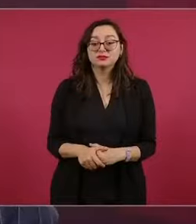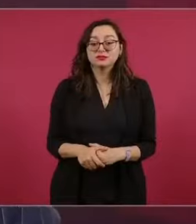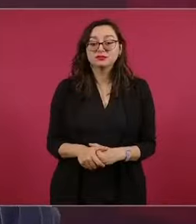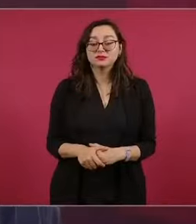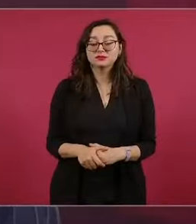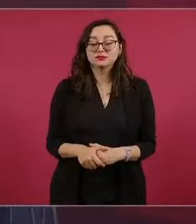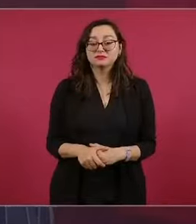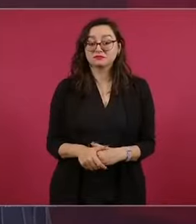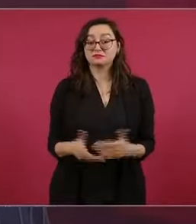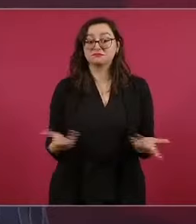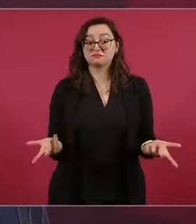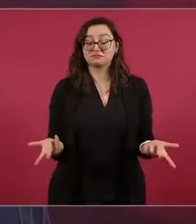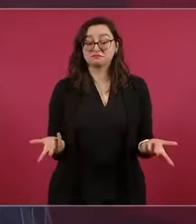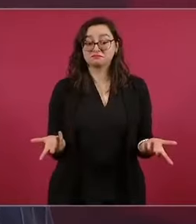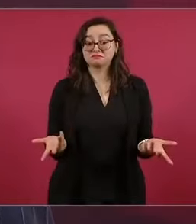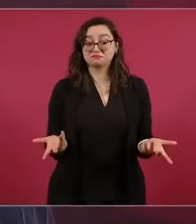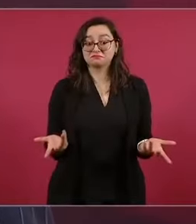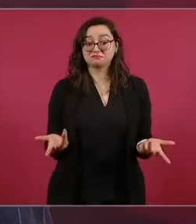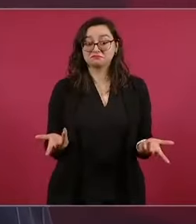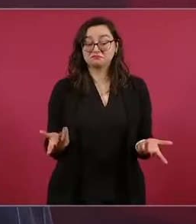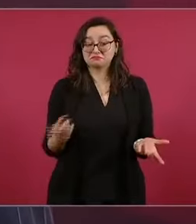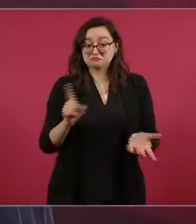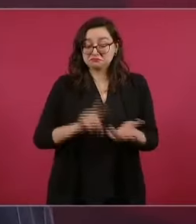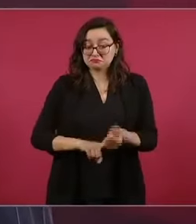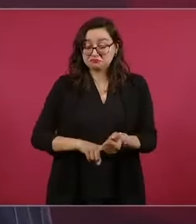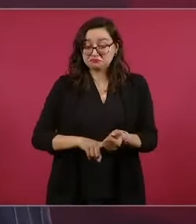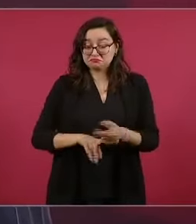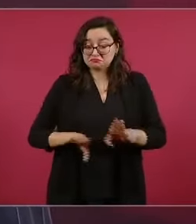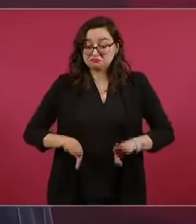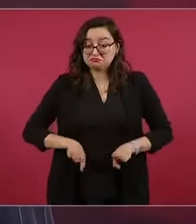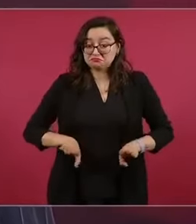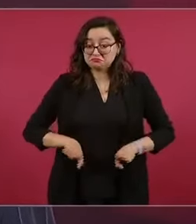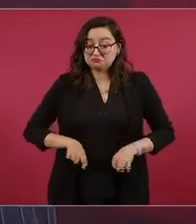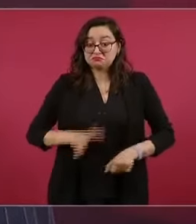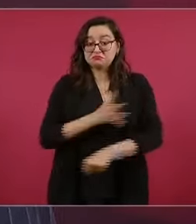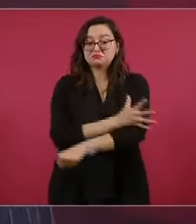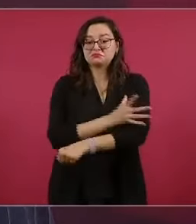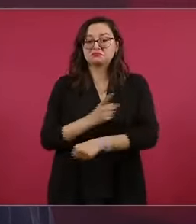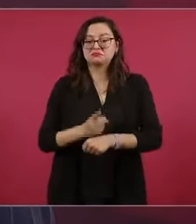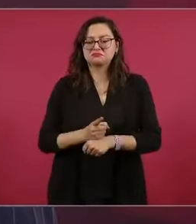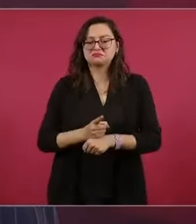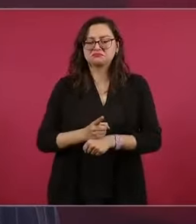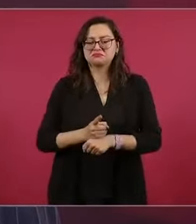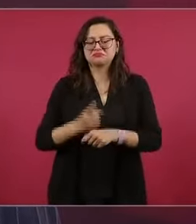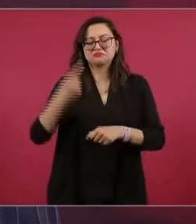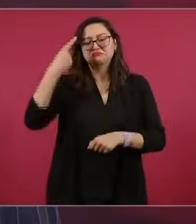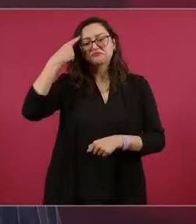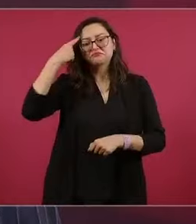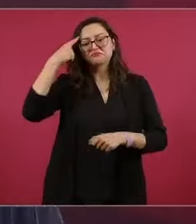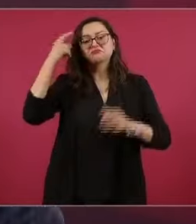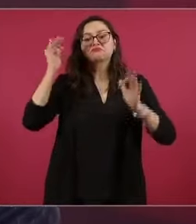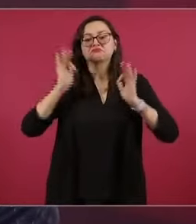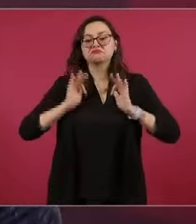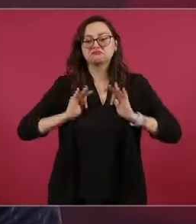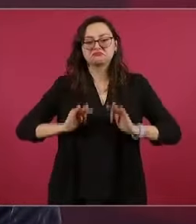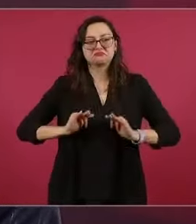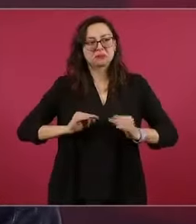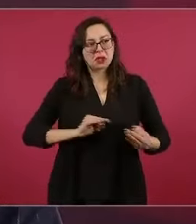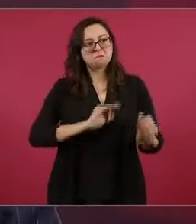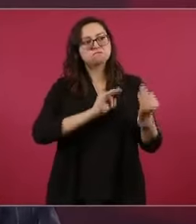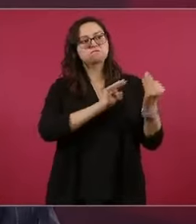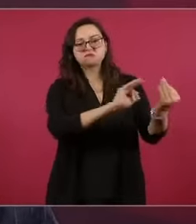Que cuando se actúa con honestidad, se tiene la conciencia tranquila, puede uno